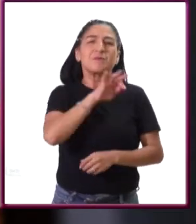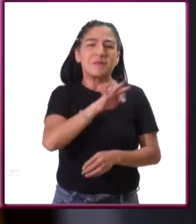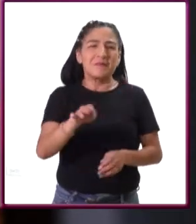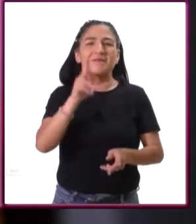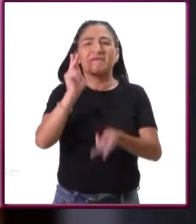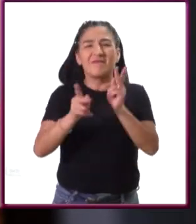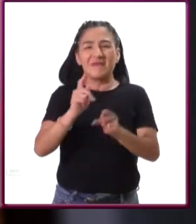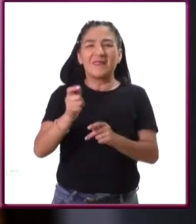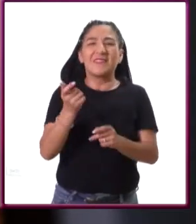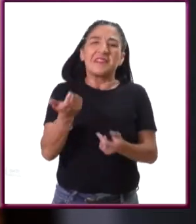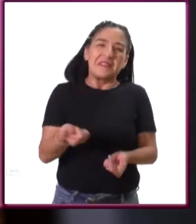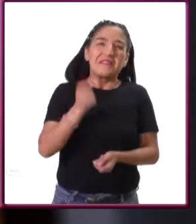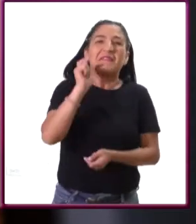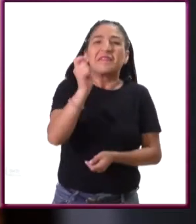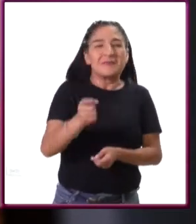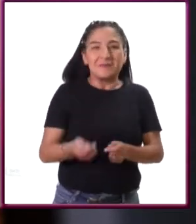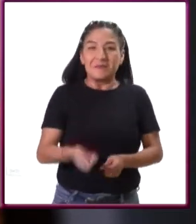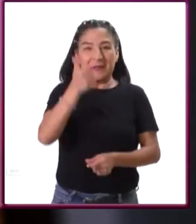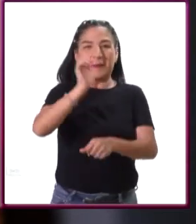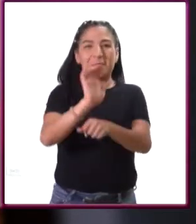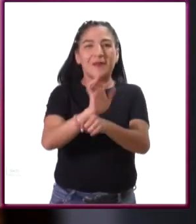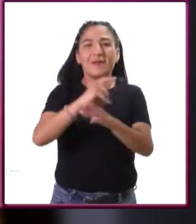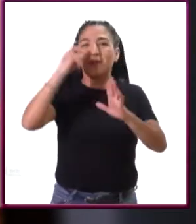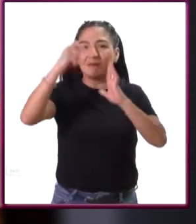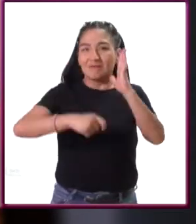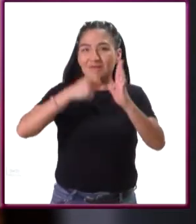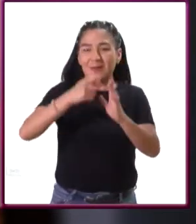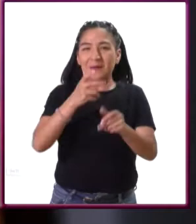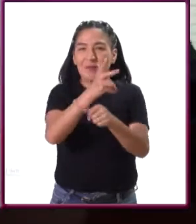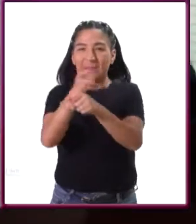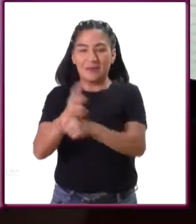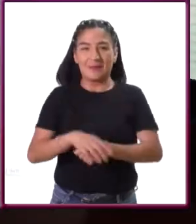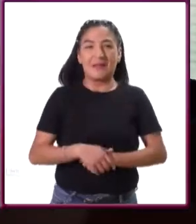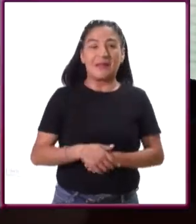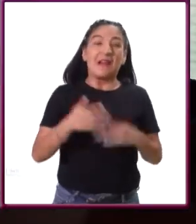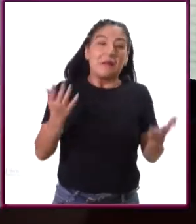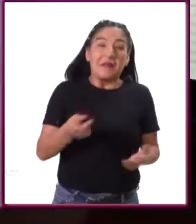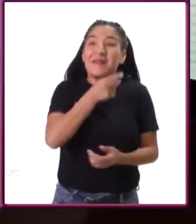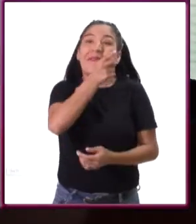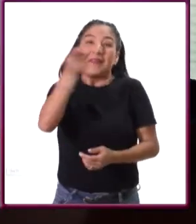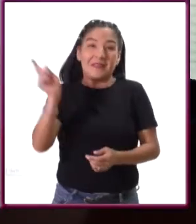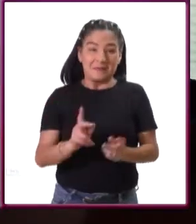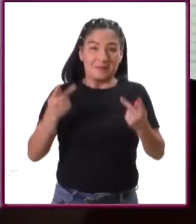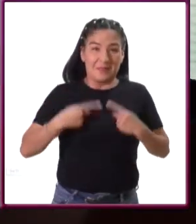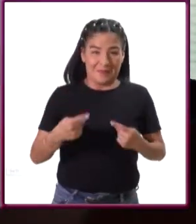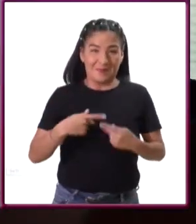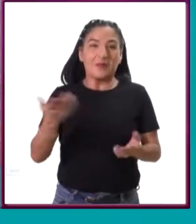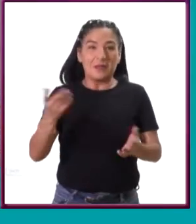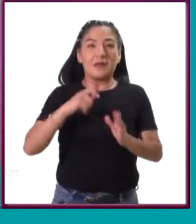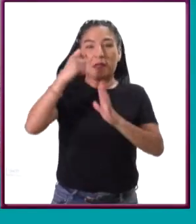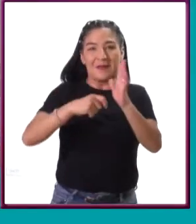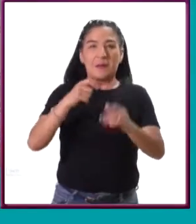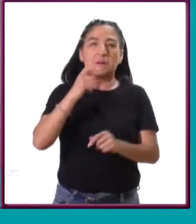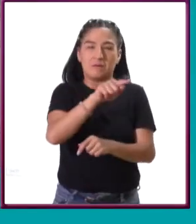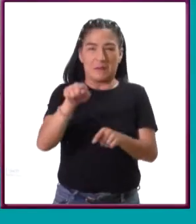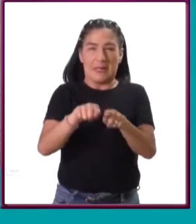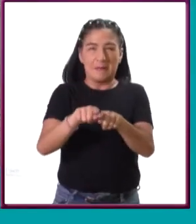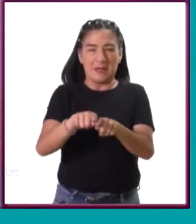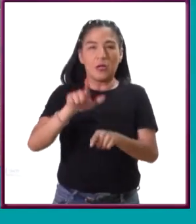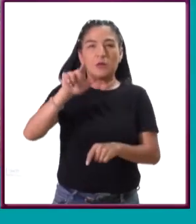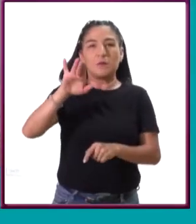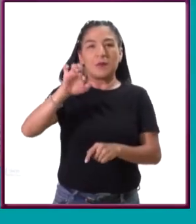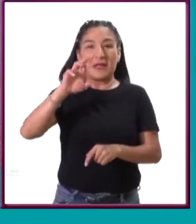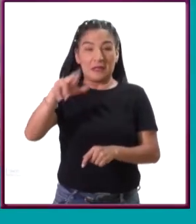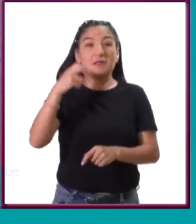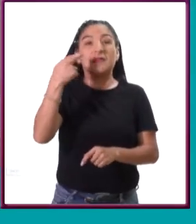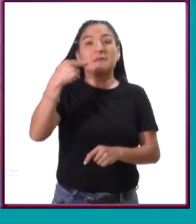fue la primera película que se filmó? Se consideraba que la primera película había sido filmada por los hermanos Lumière, se llamaba Salida de los obreros de